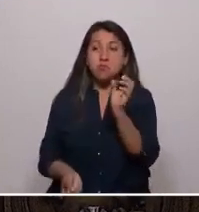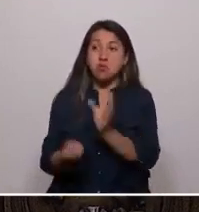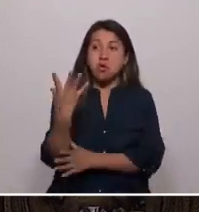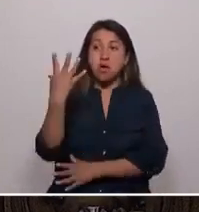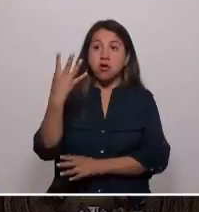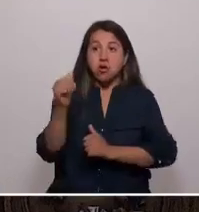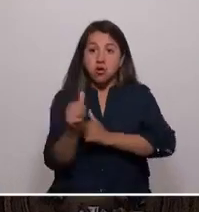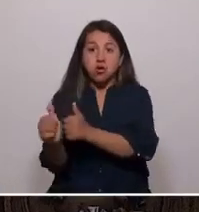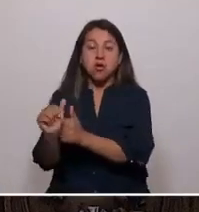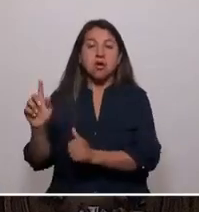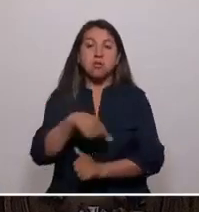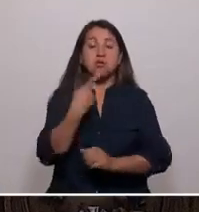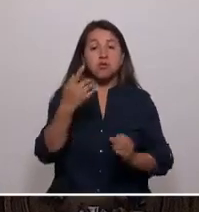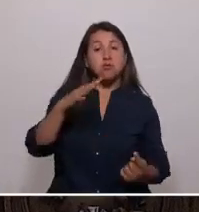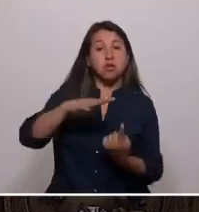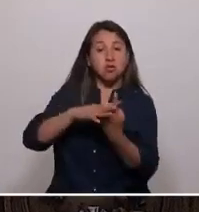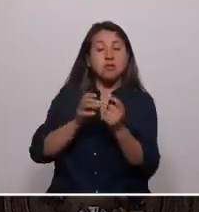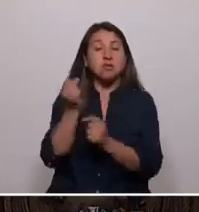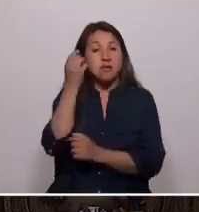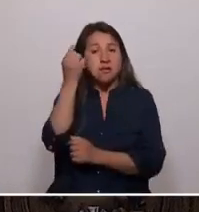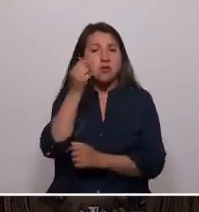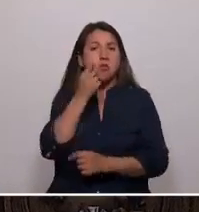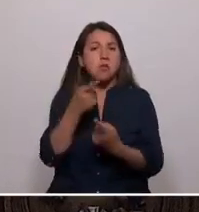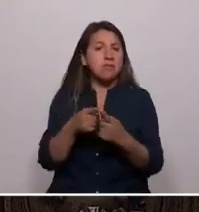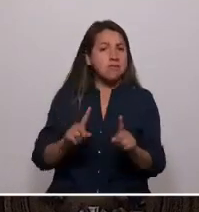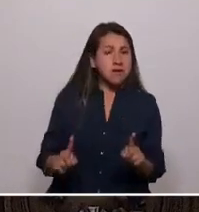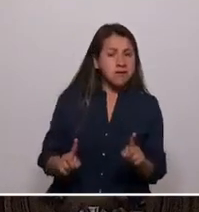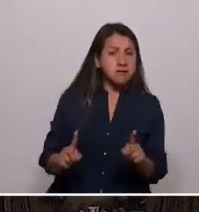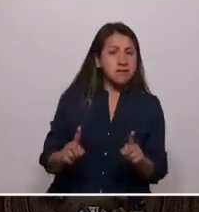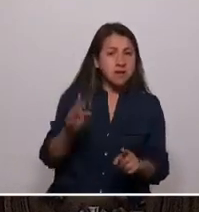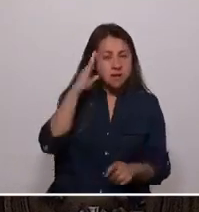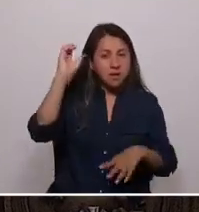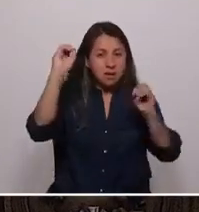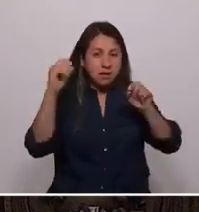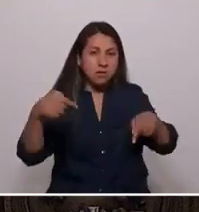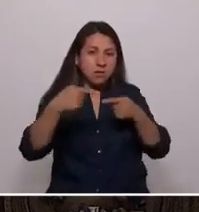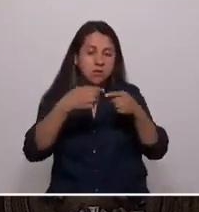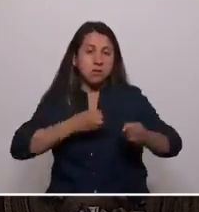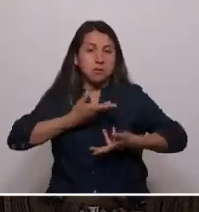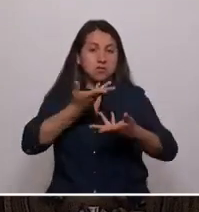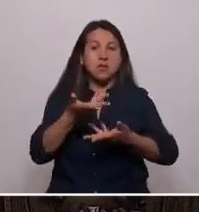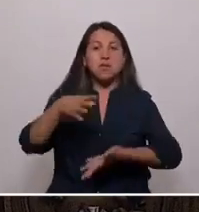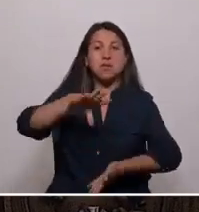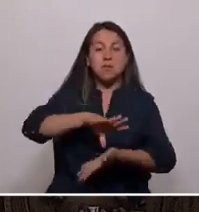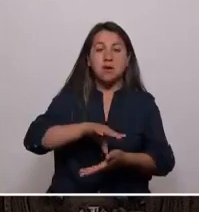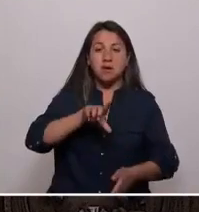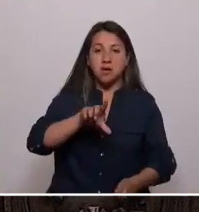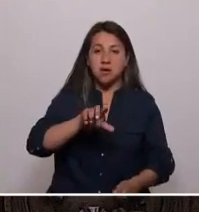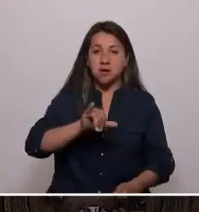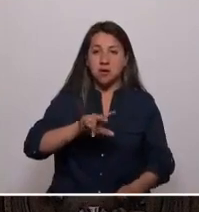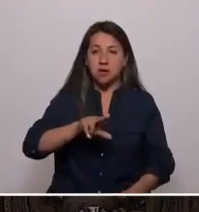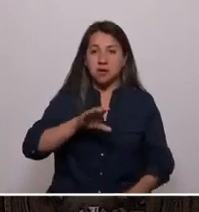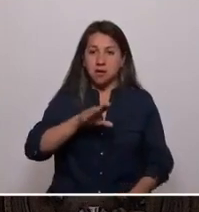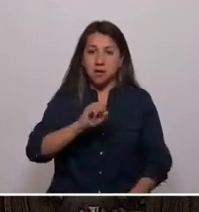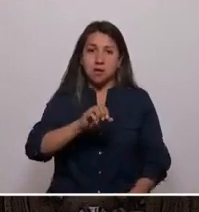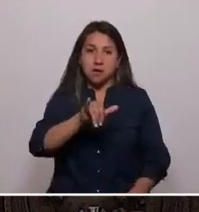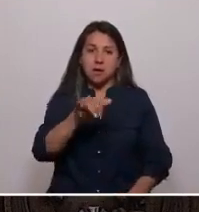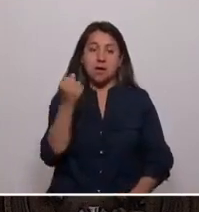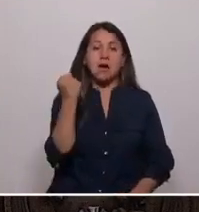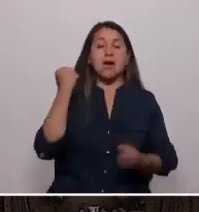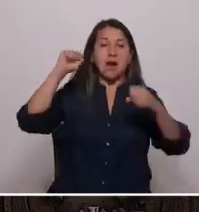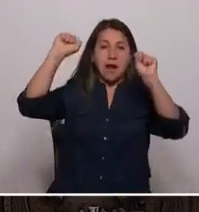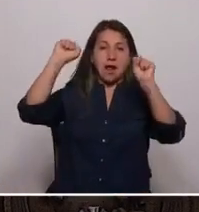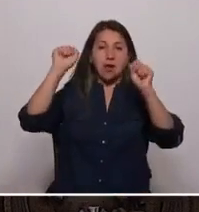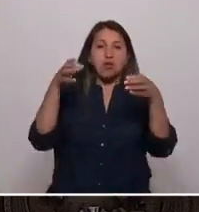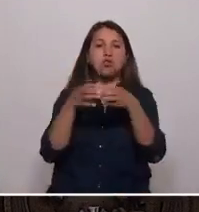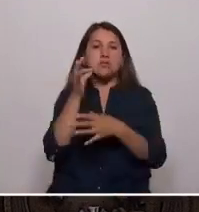nuestros fundadores entendieron las diferencias y las expresiones del país. IRCAI fue el triunfo de los